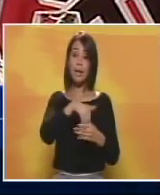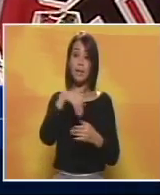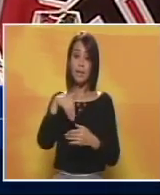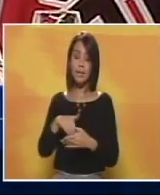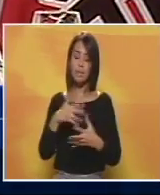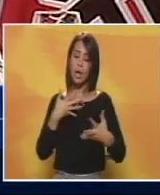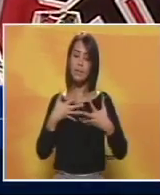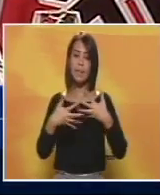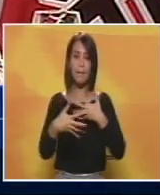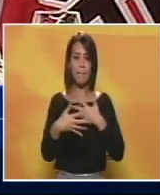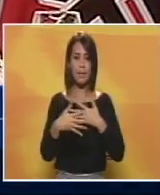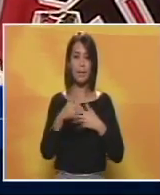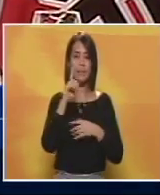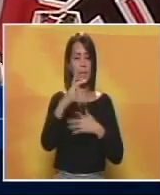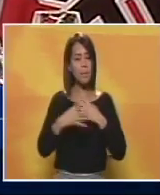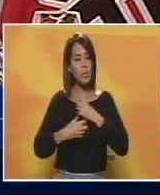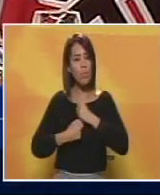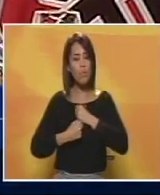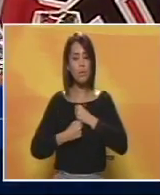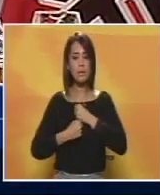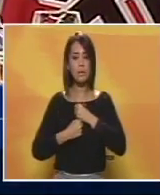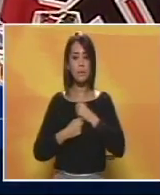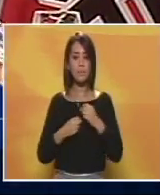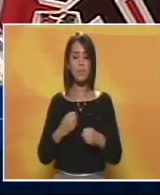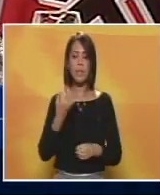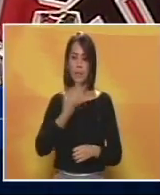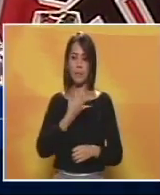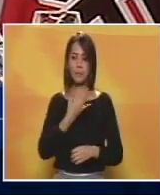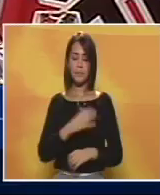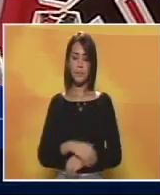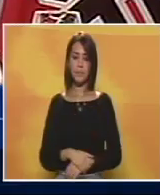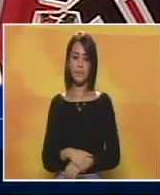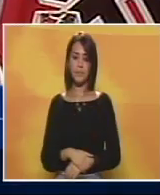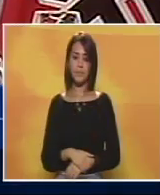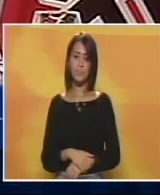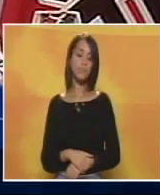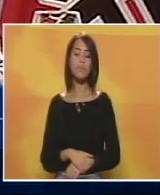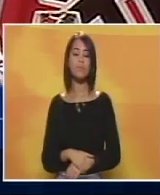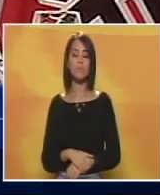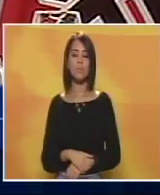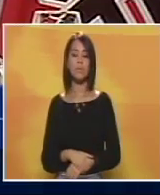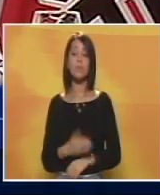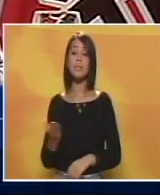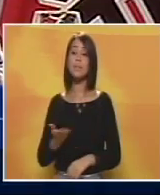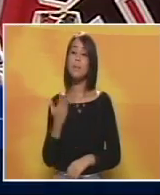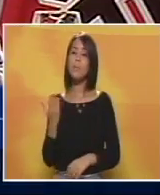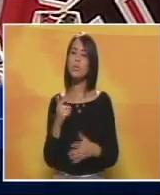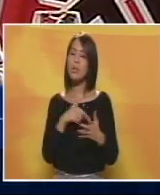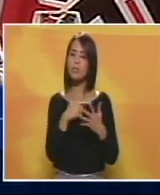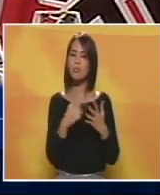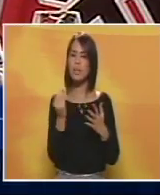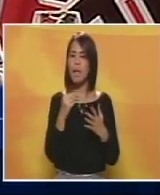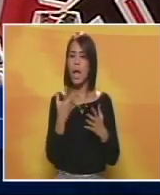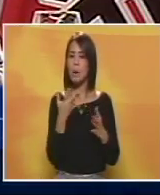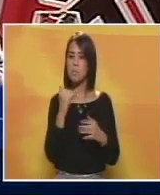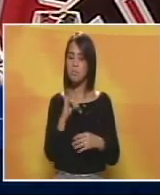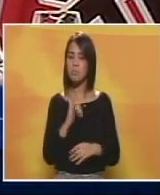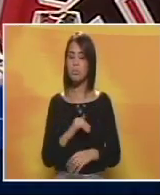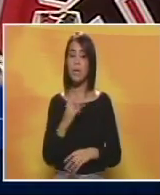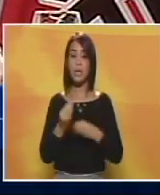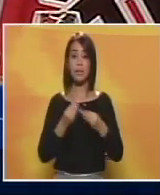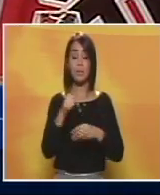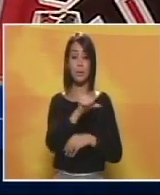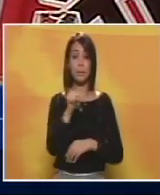gran transparencia, confianza y de gran calidad. Entre las cosas importantes que realizamos